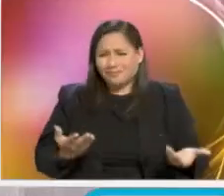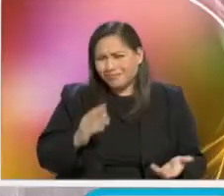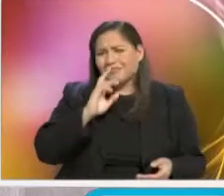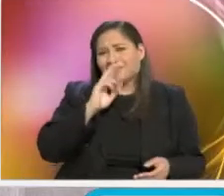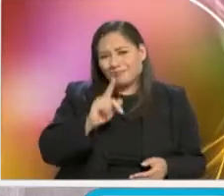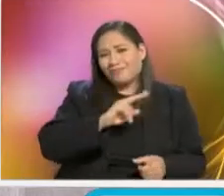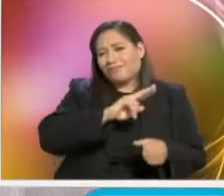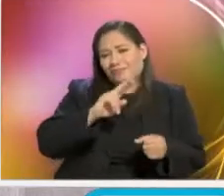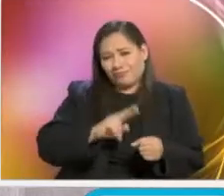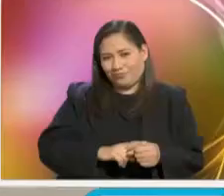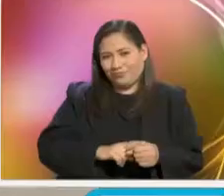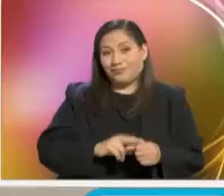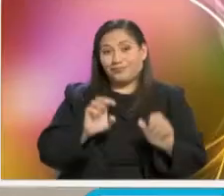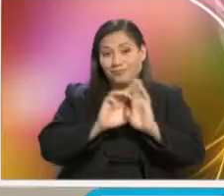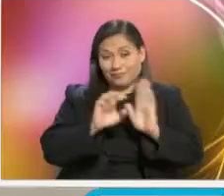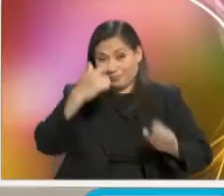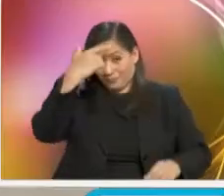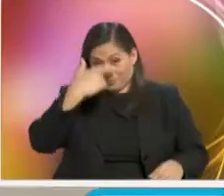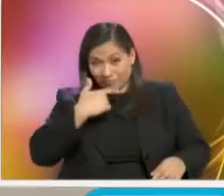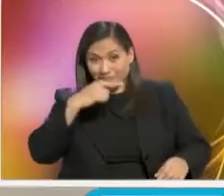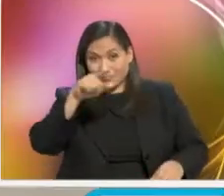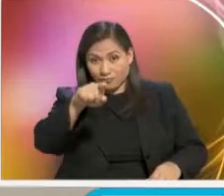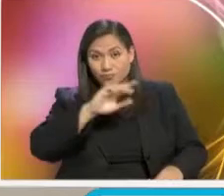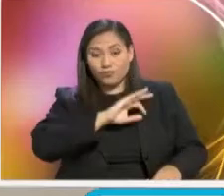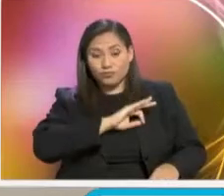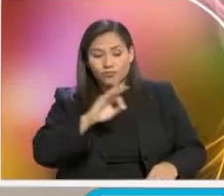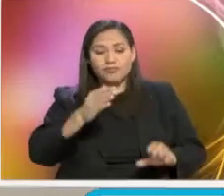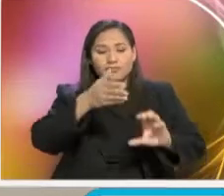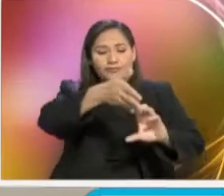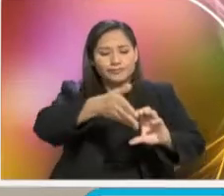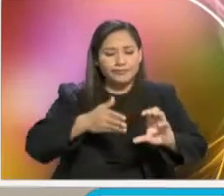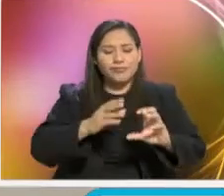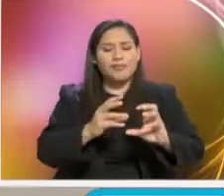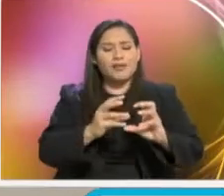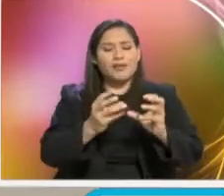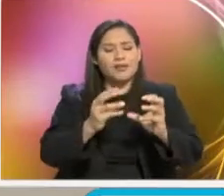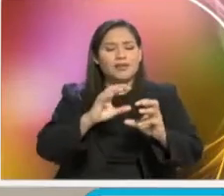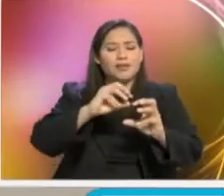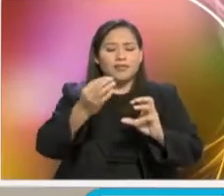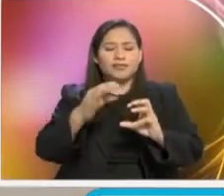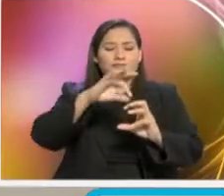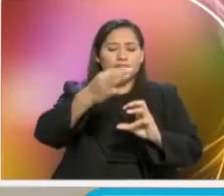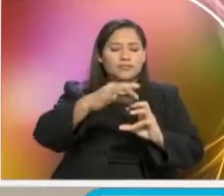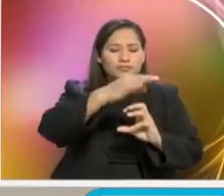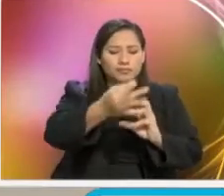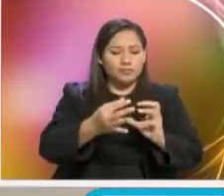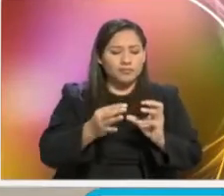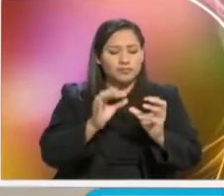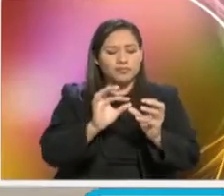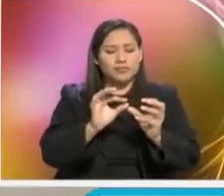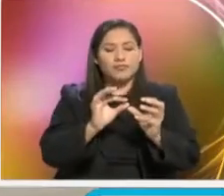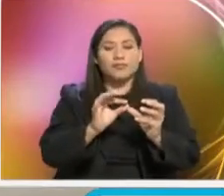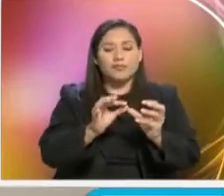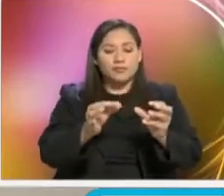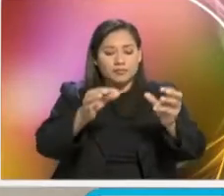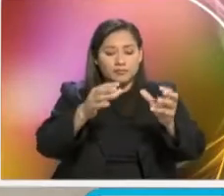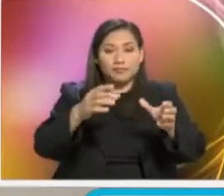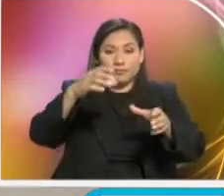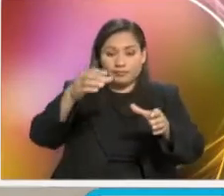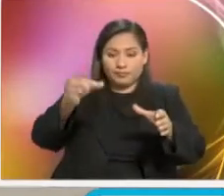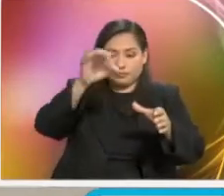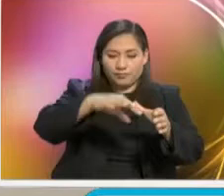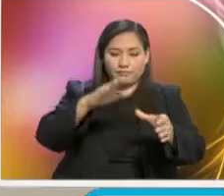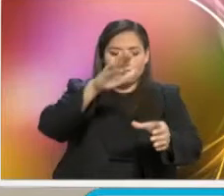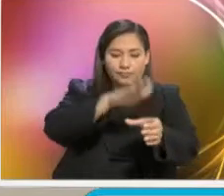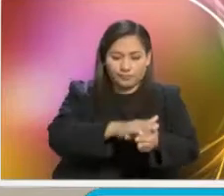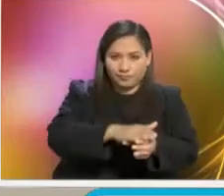que le llevaras, por ejemplo, en la noche puedes abrir tu naranja y estarla pelando, dejarla en gabazos y dársela en un tupper. Perfecto. En donde tú le puedes